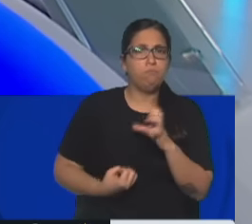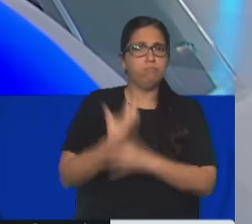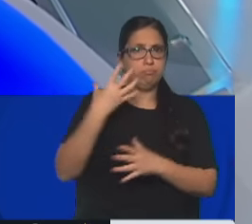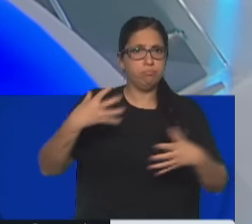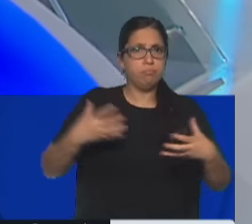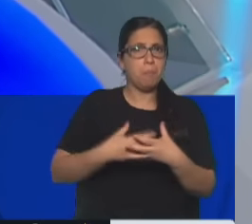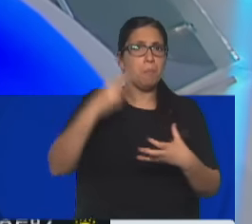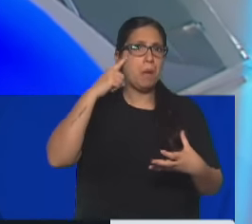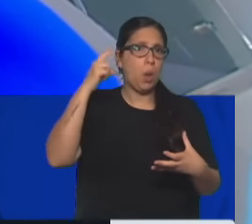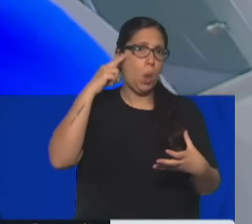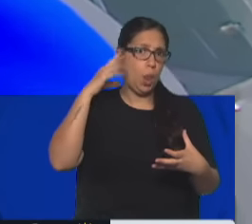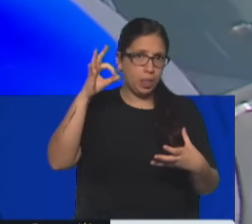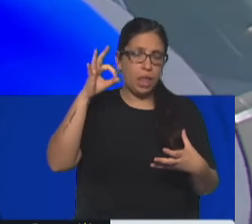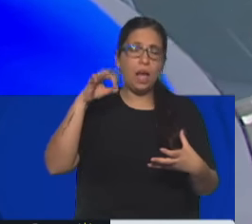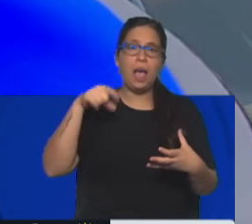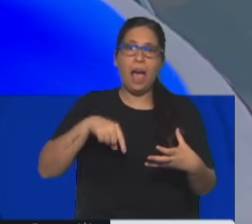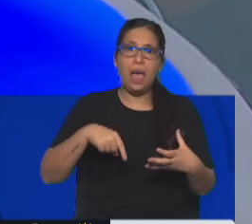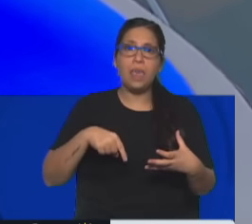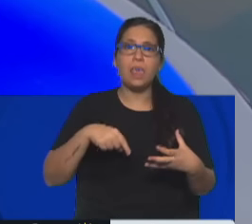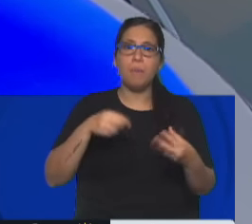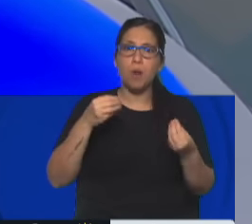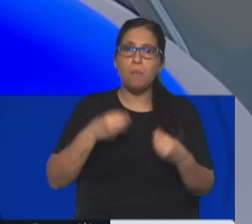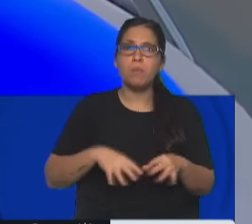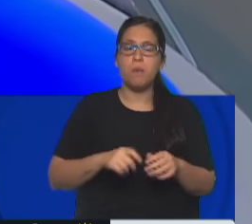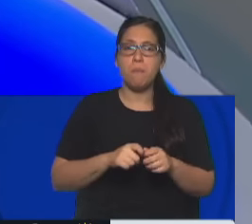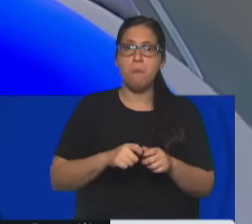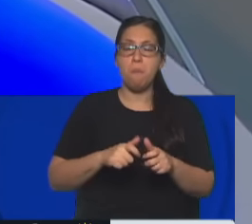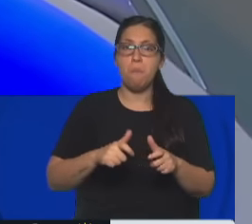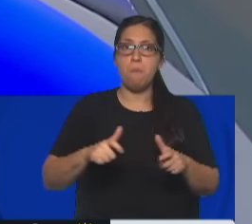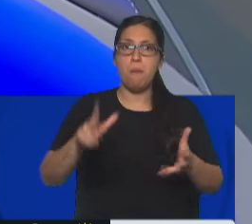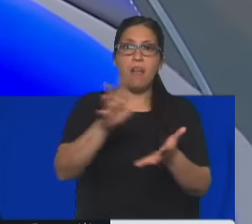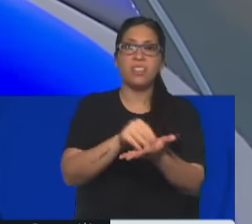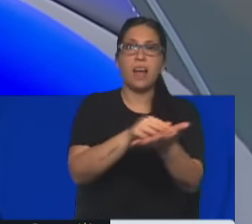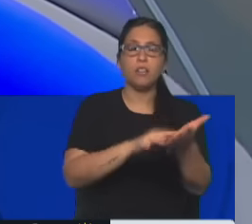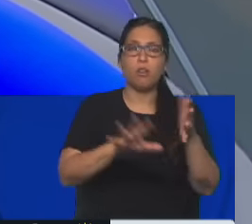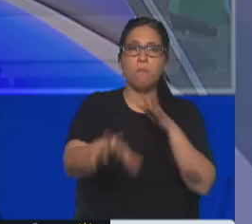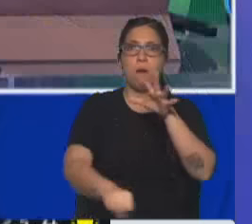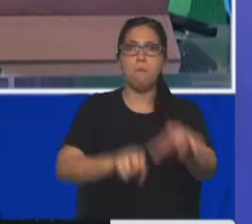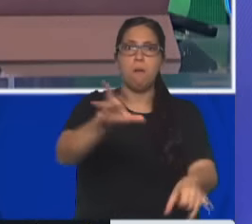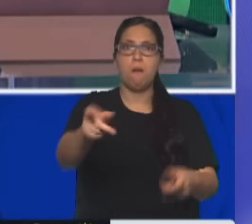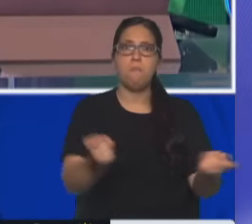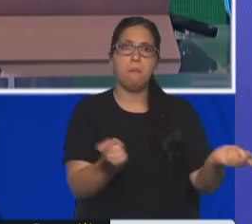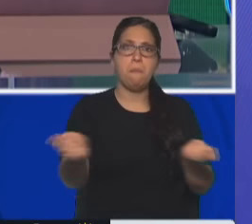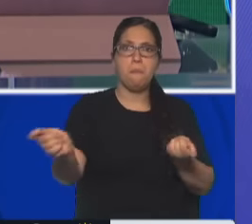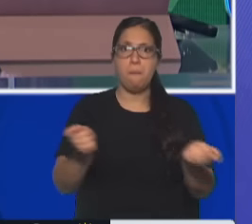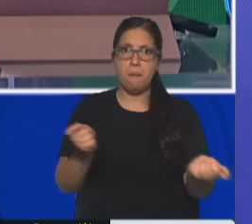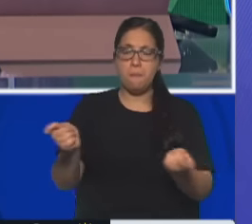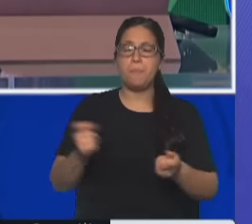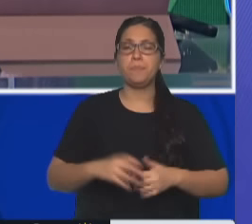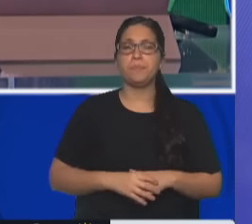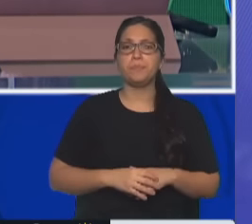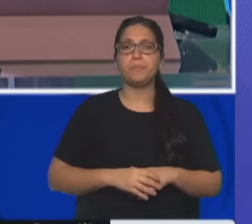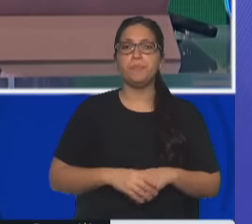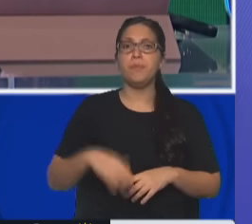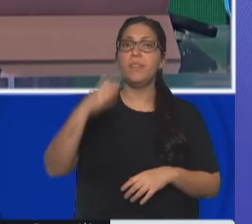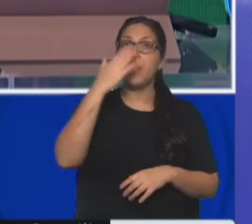de una cárcel el ingreso, pero bueno, es interesante que la respuesta fue este surgimiento. Y después, por supuesto, sumar, igual me decía que las milicias